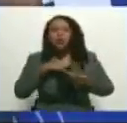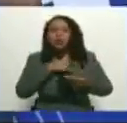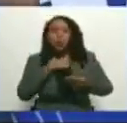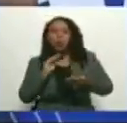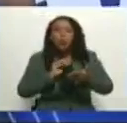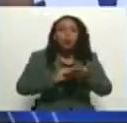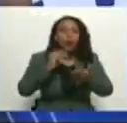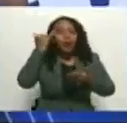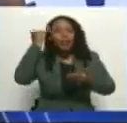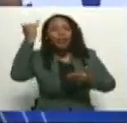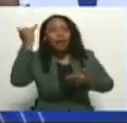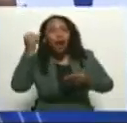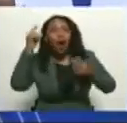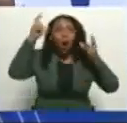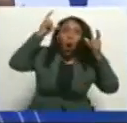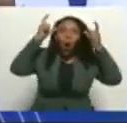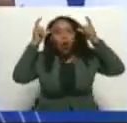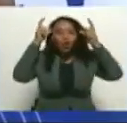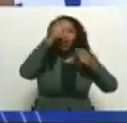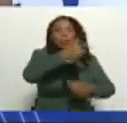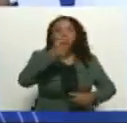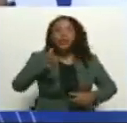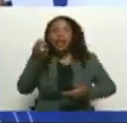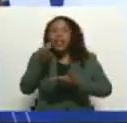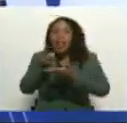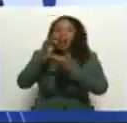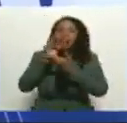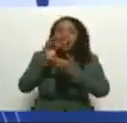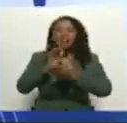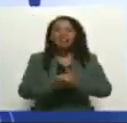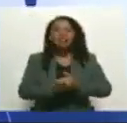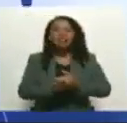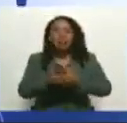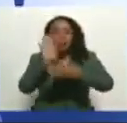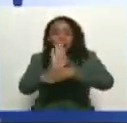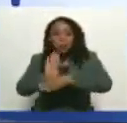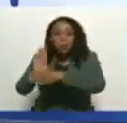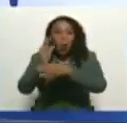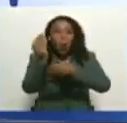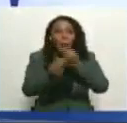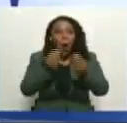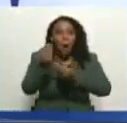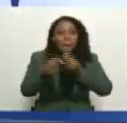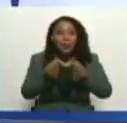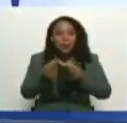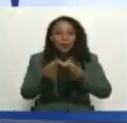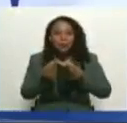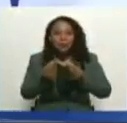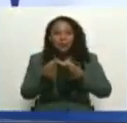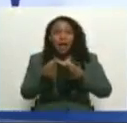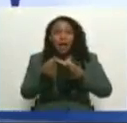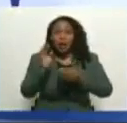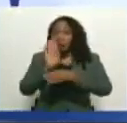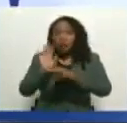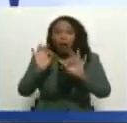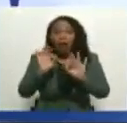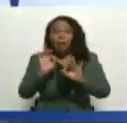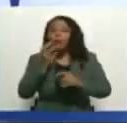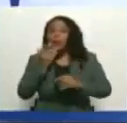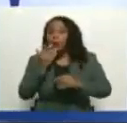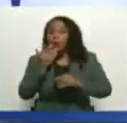Osos, Gente y Café. La conservación, gente, vale. La conservación no será posible, presidente, si no se incluye a la